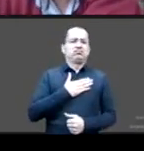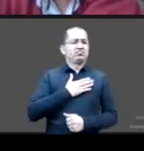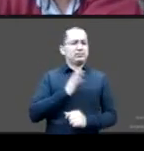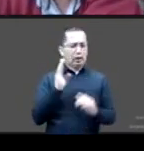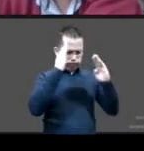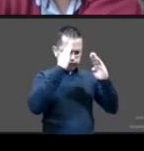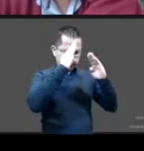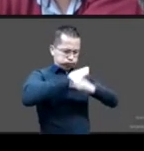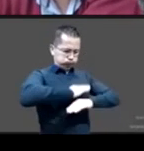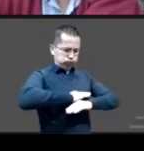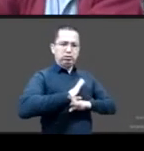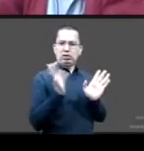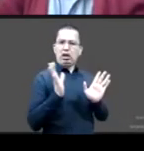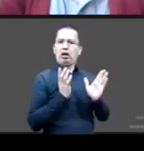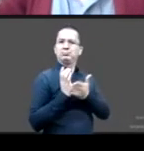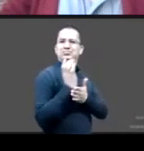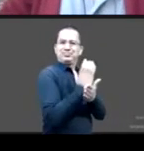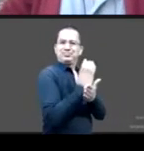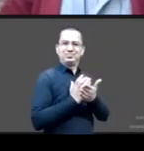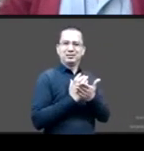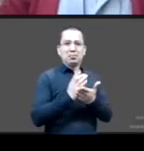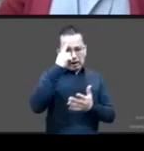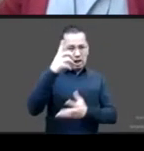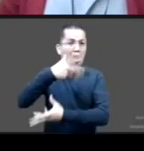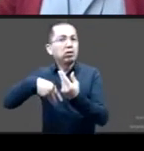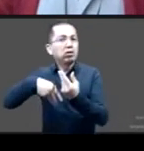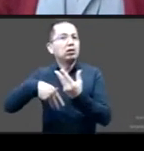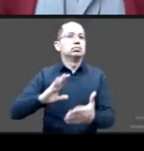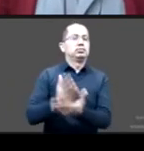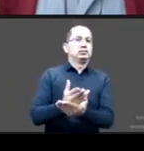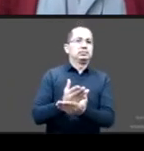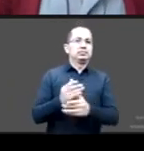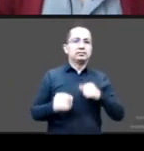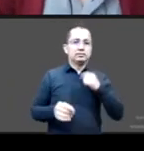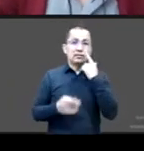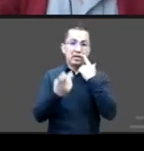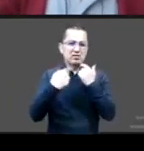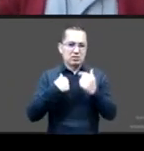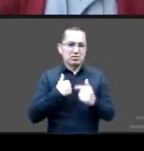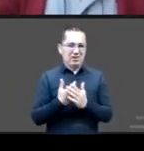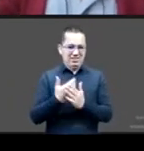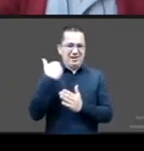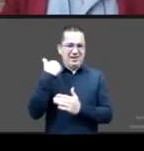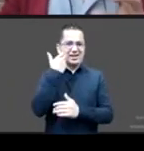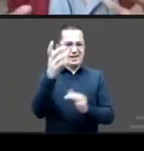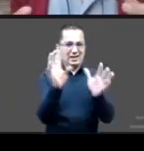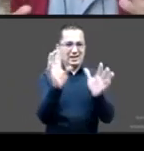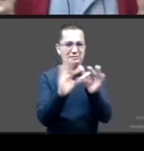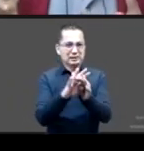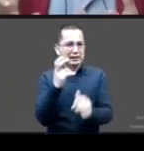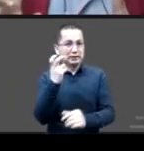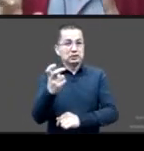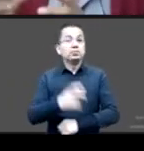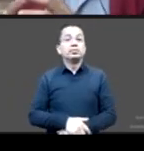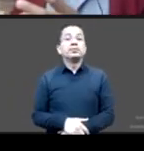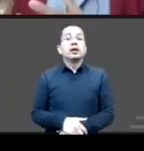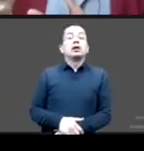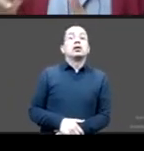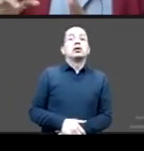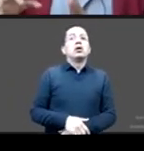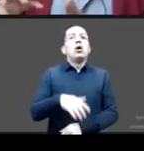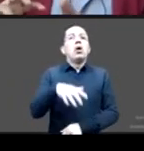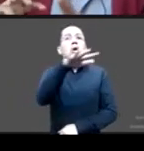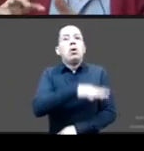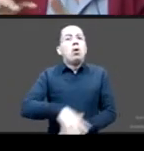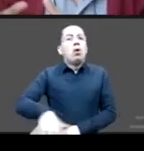vicioso bueno eso es digamos la parte conceptual que quería terminar diciéndoles de por qué estos chicos se la juegan